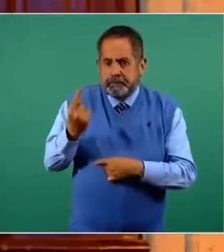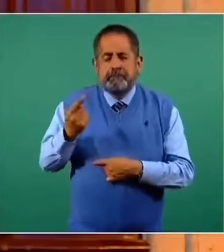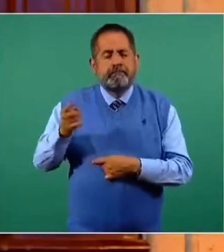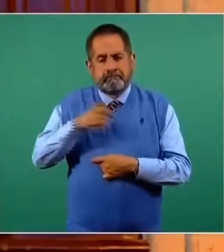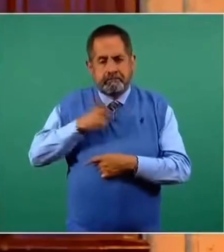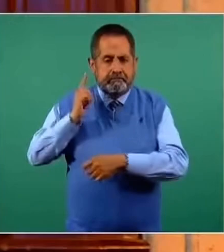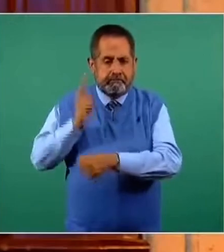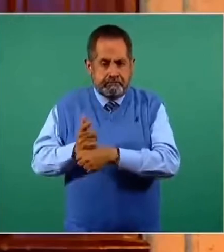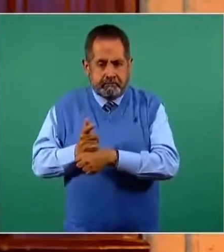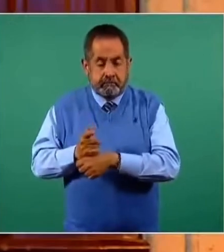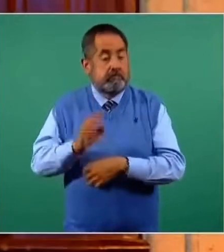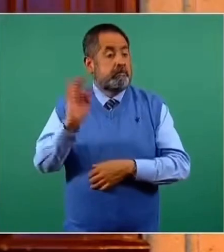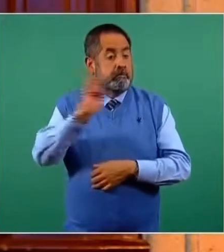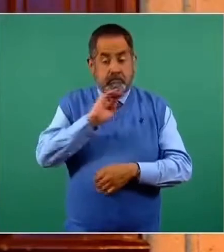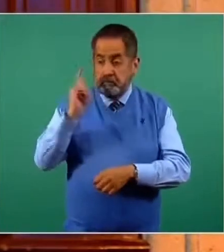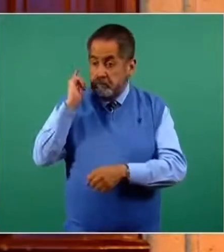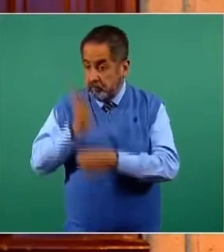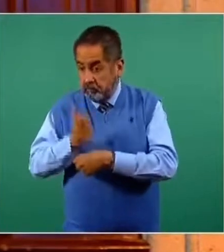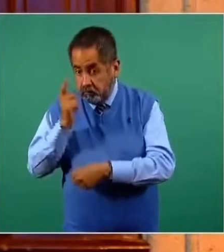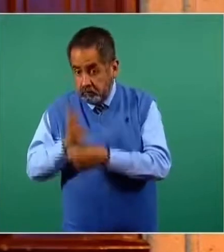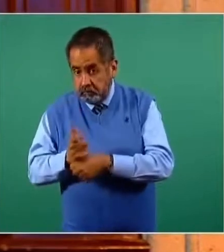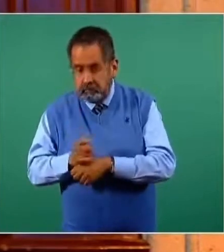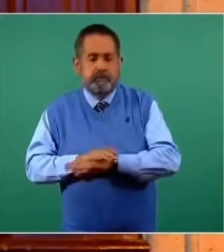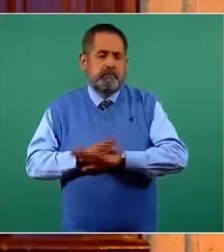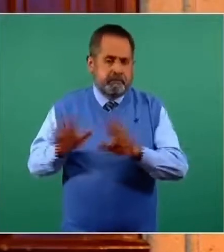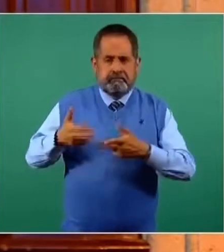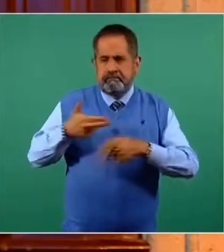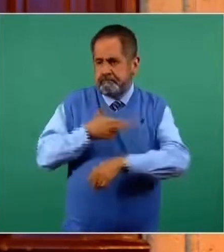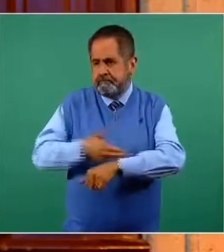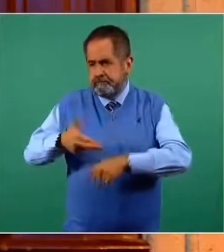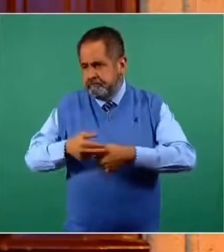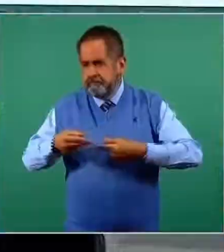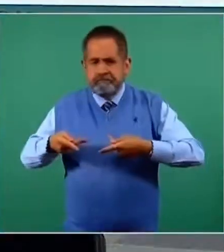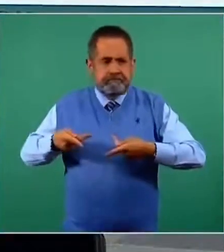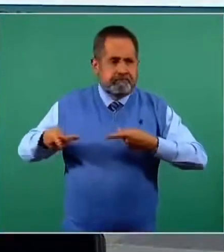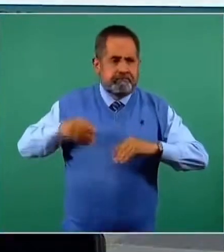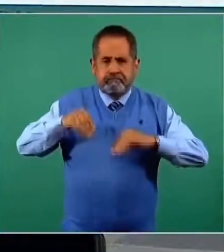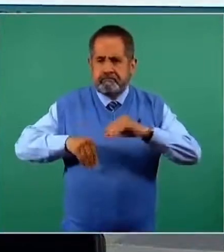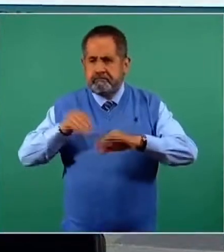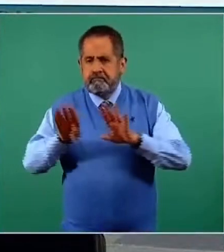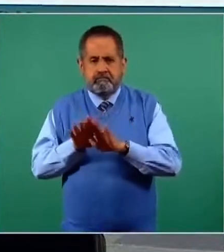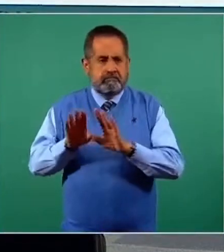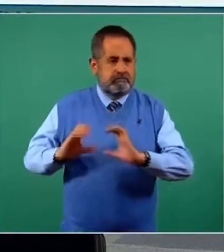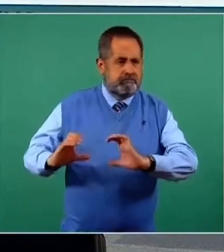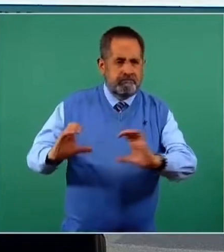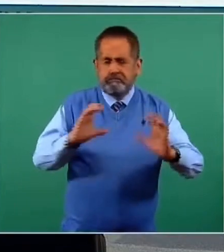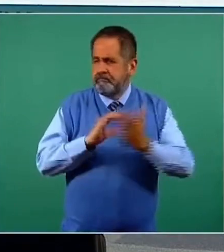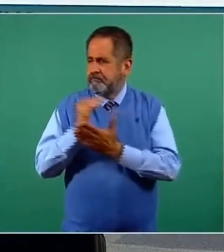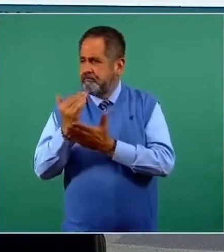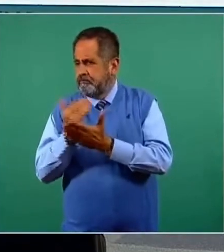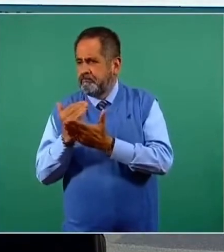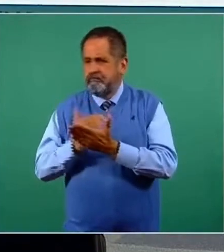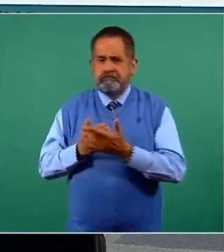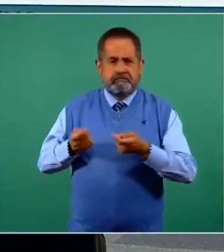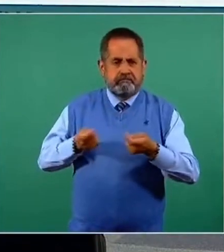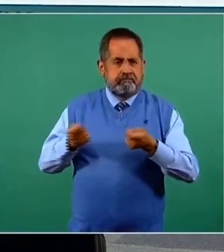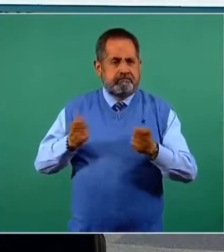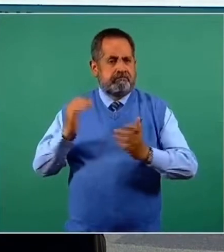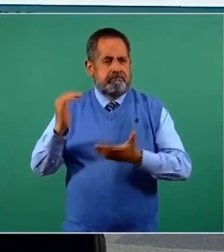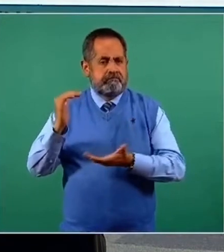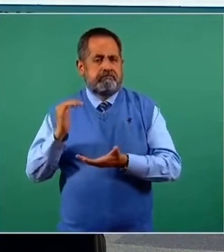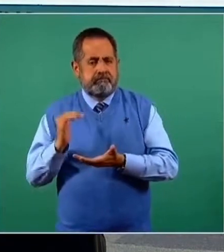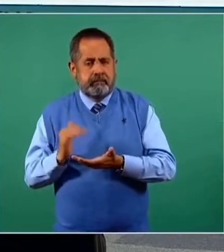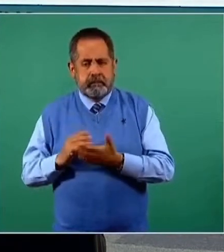porque al tenerlos identificados es como las acciones de prevención, de mitigación o de control pueden entonces